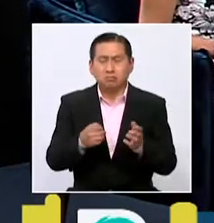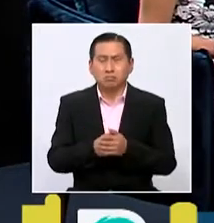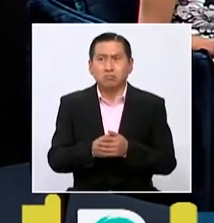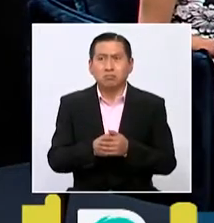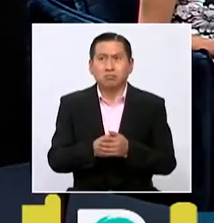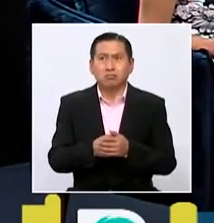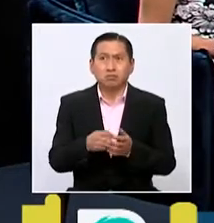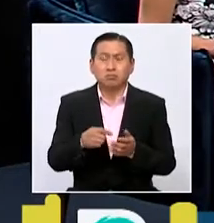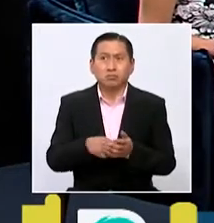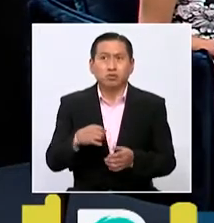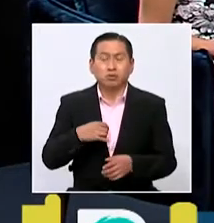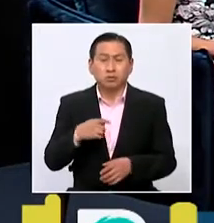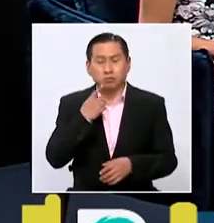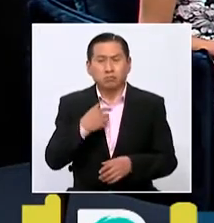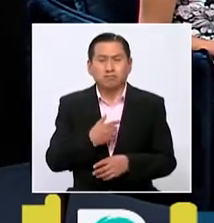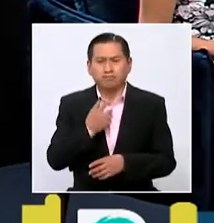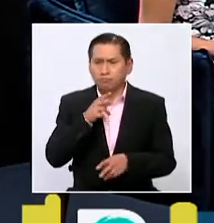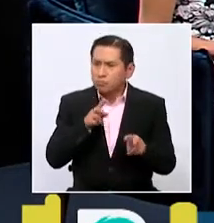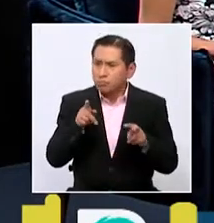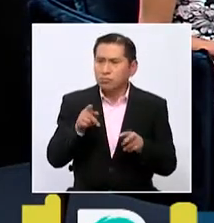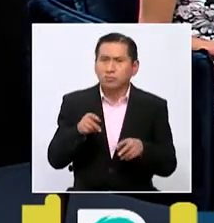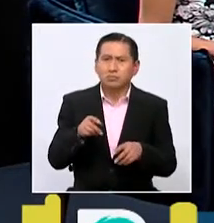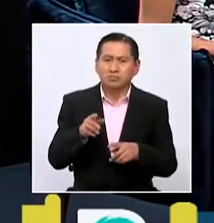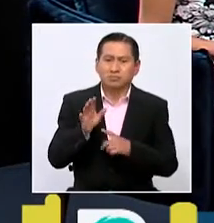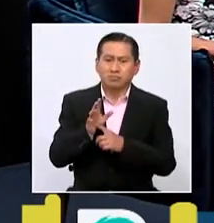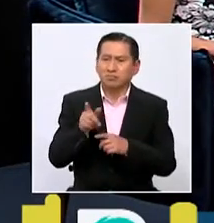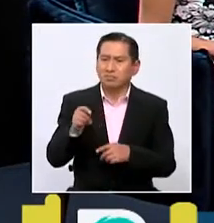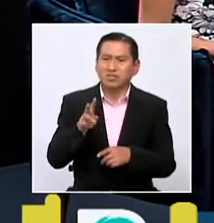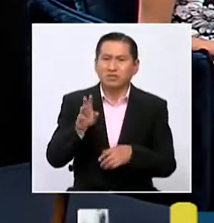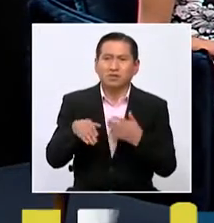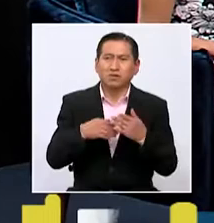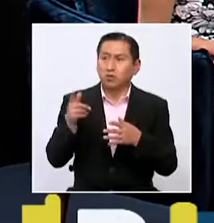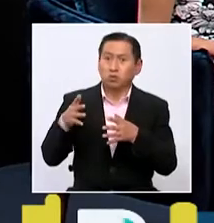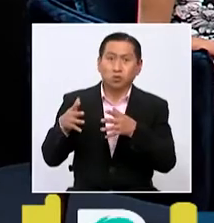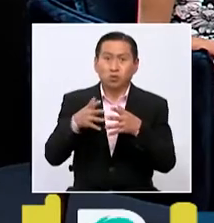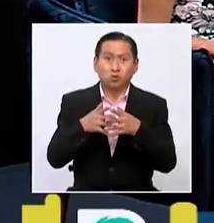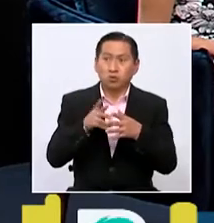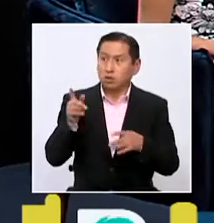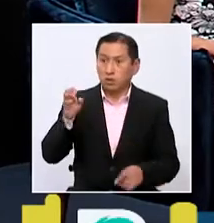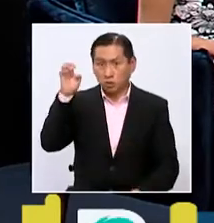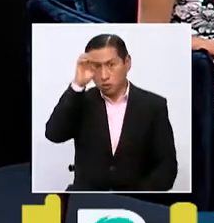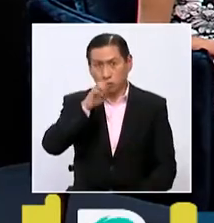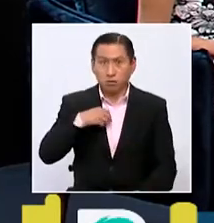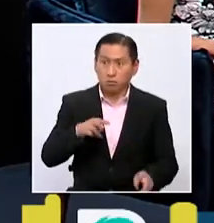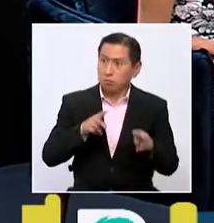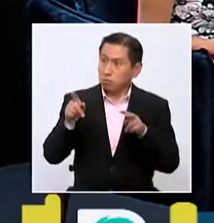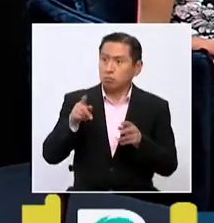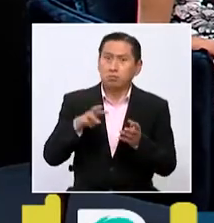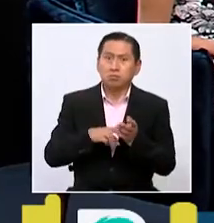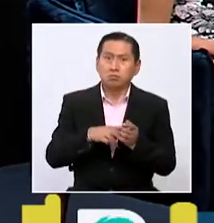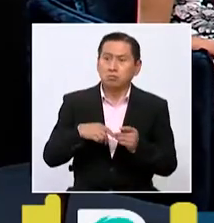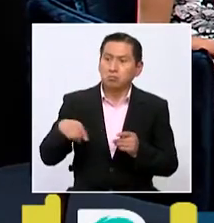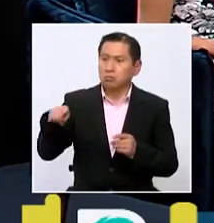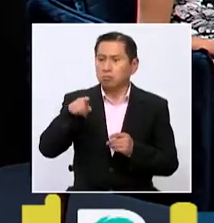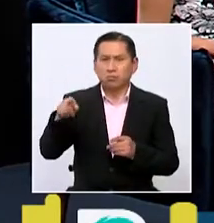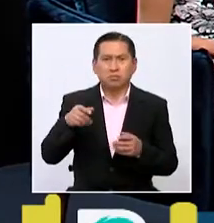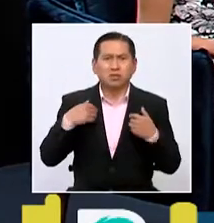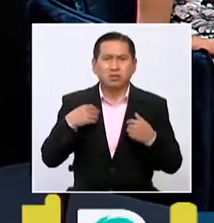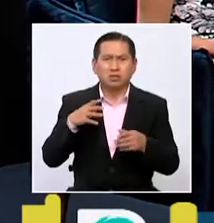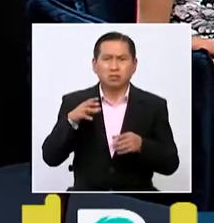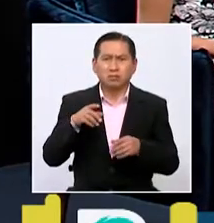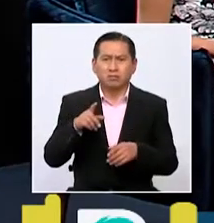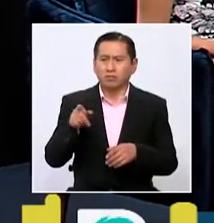cuyos historias. Y yo dije, y veía yo los programas en los Estados Unidos y en Europa, donde agarraban segmentos